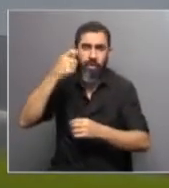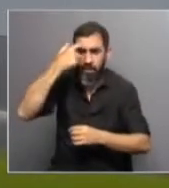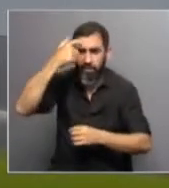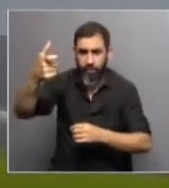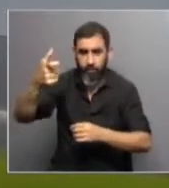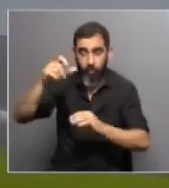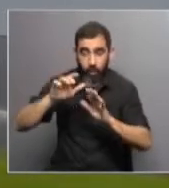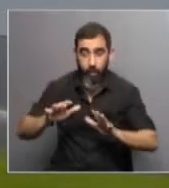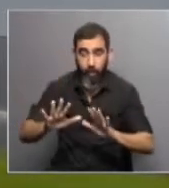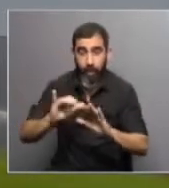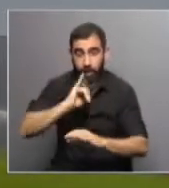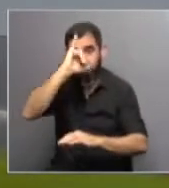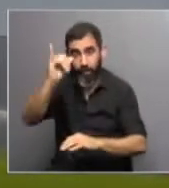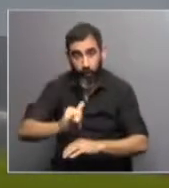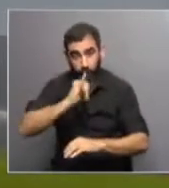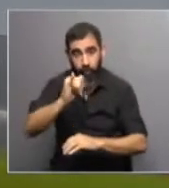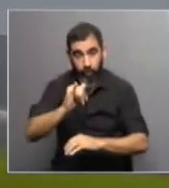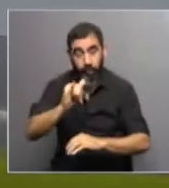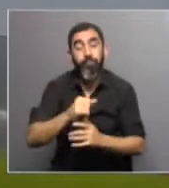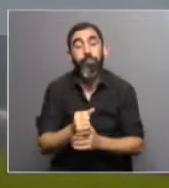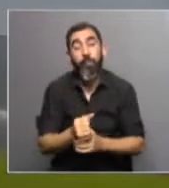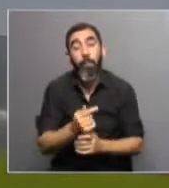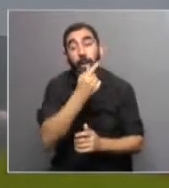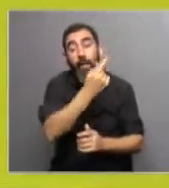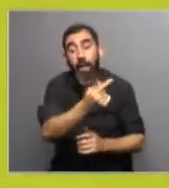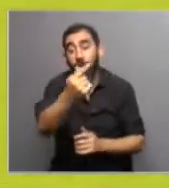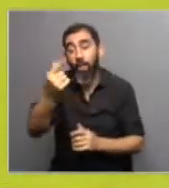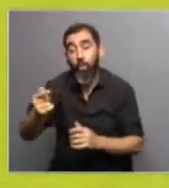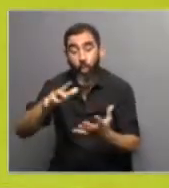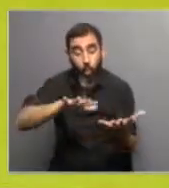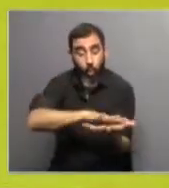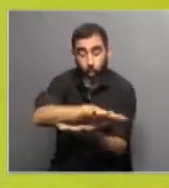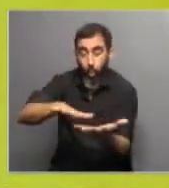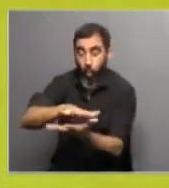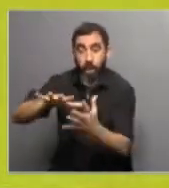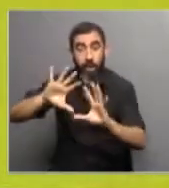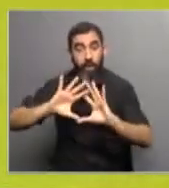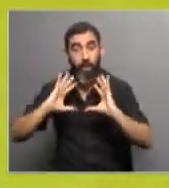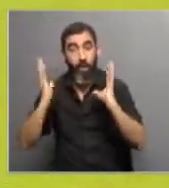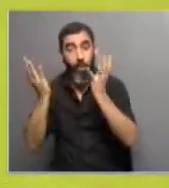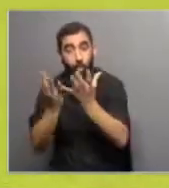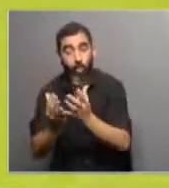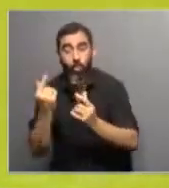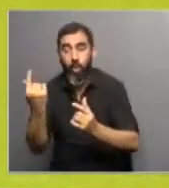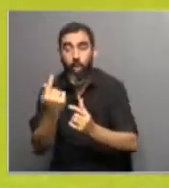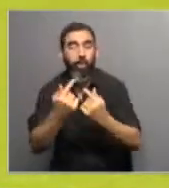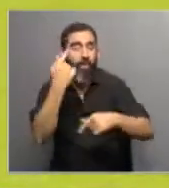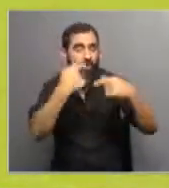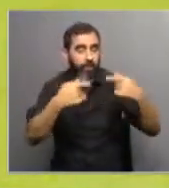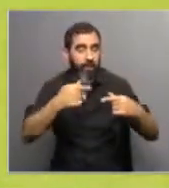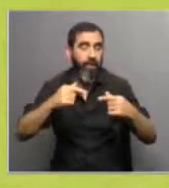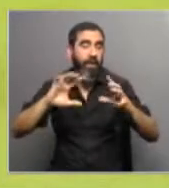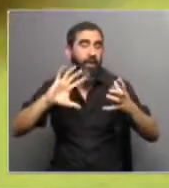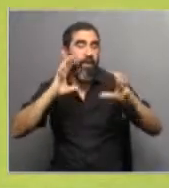que preparamos ese informe, es, bueno, para cada una de las regiones del planeta y para cada una de las variables climáticas, por ejemplo,